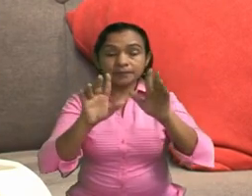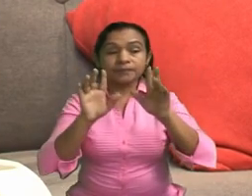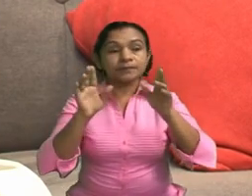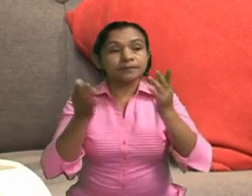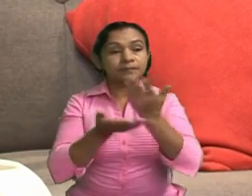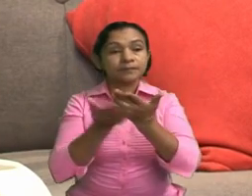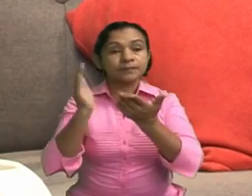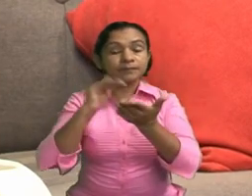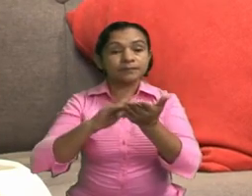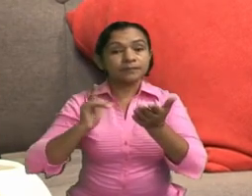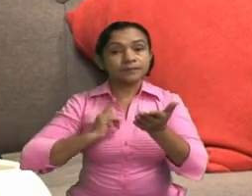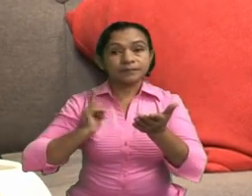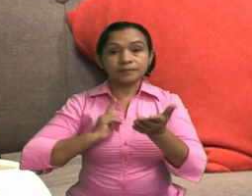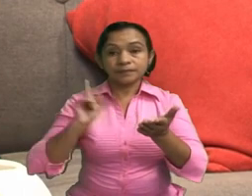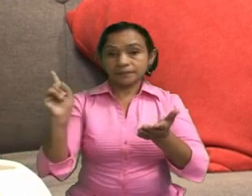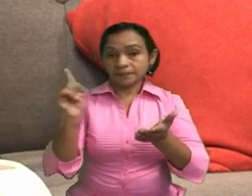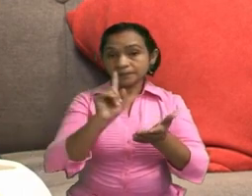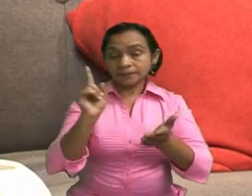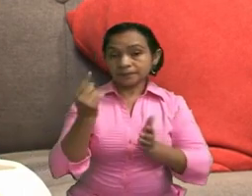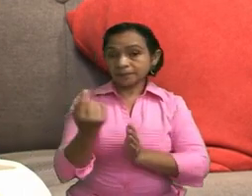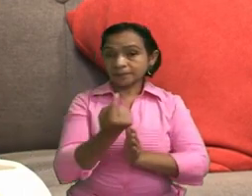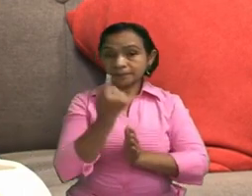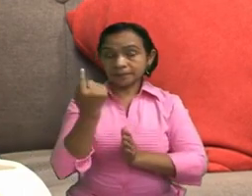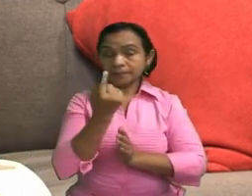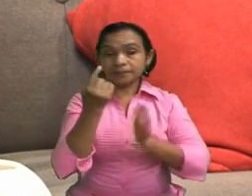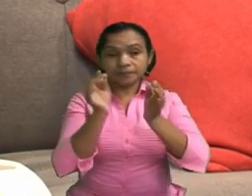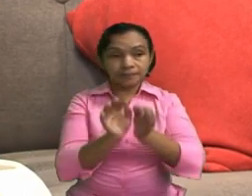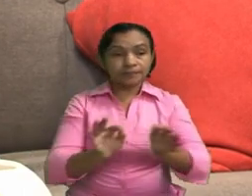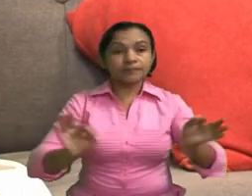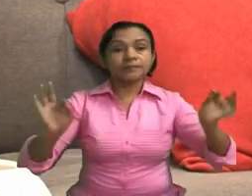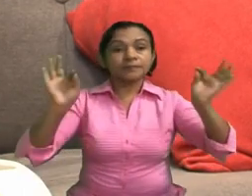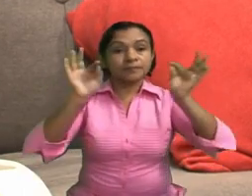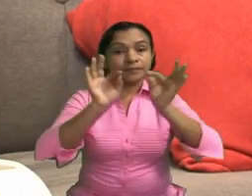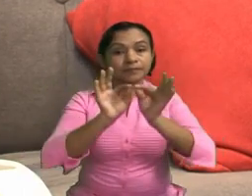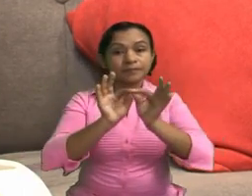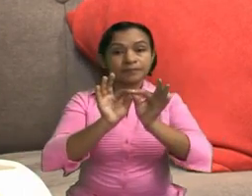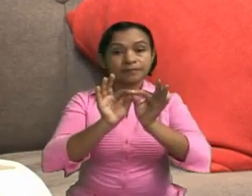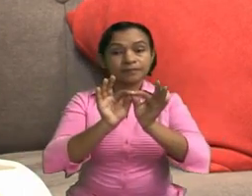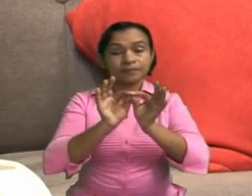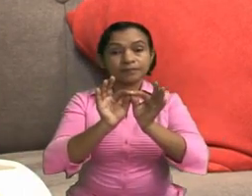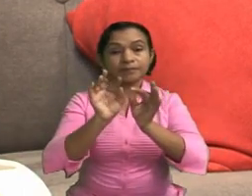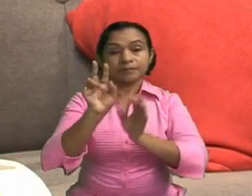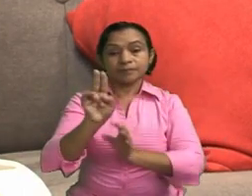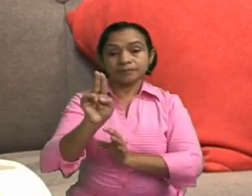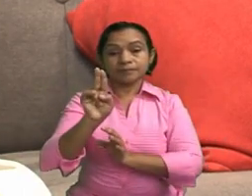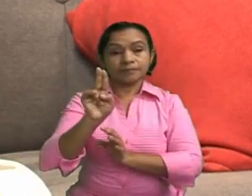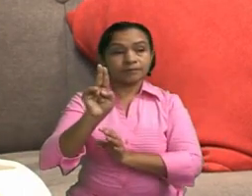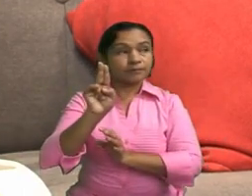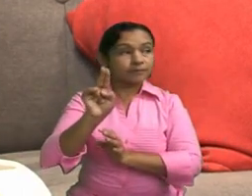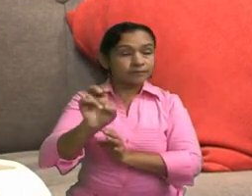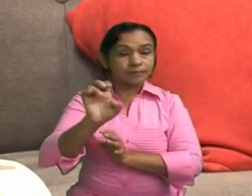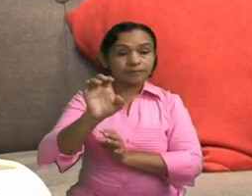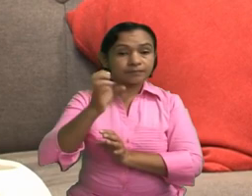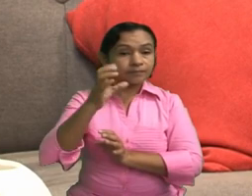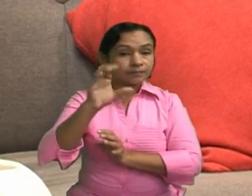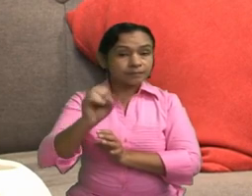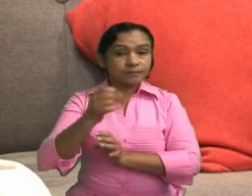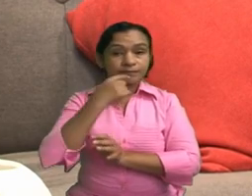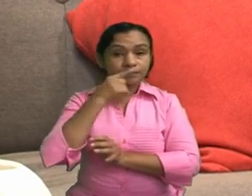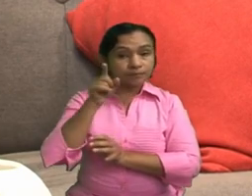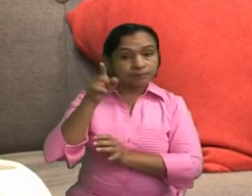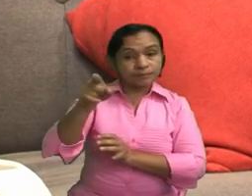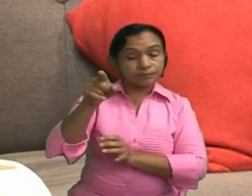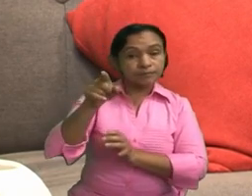restauración, y no lo hacemos solo. ¿Qué es lo importante de esto? Que en el marco de la UNESCO te establecen, si vos